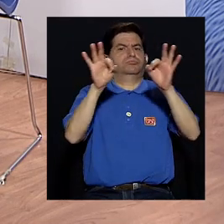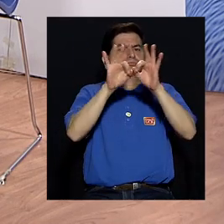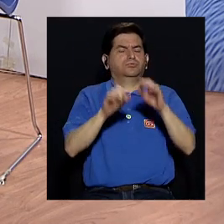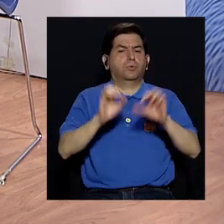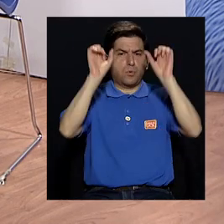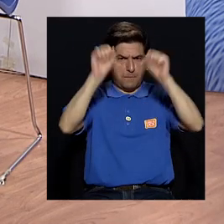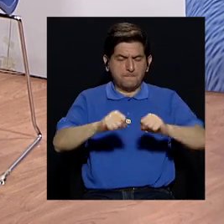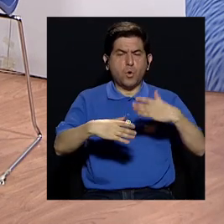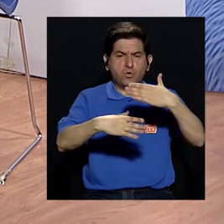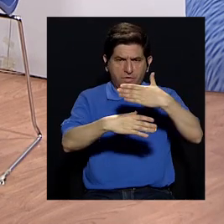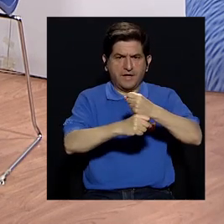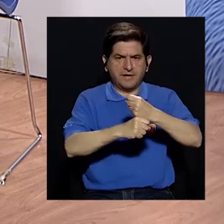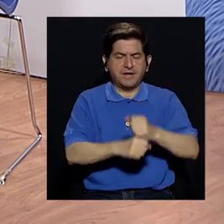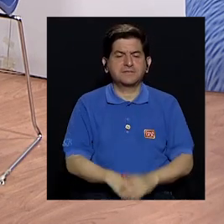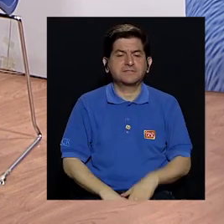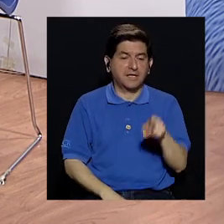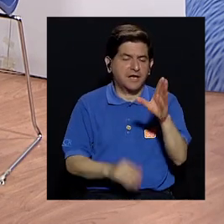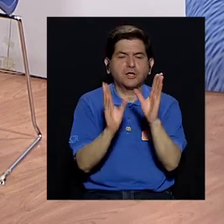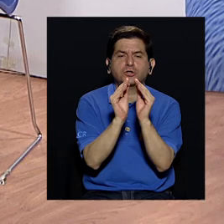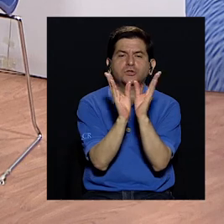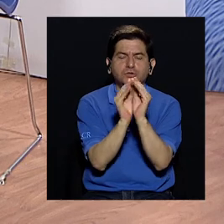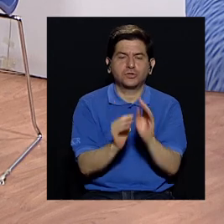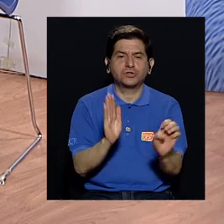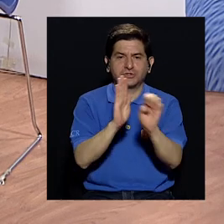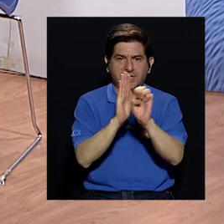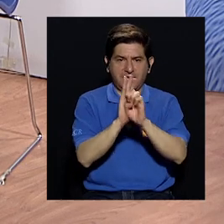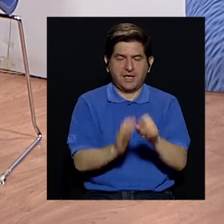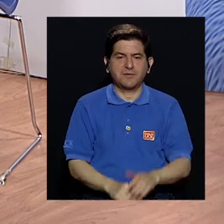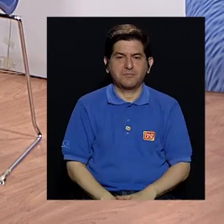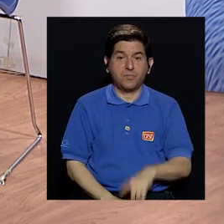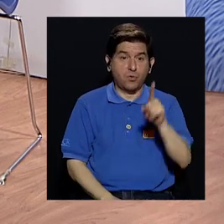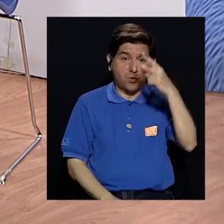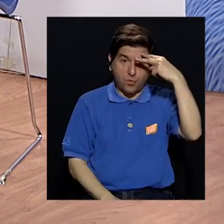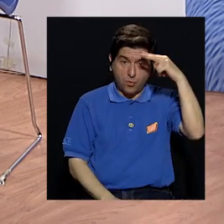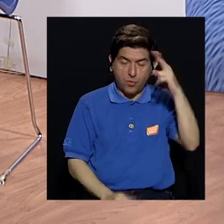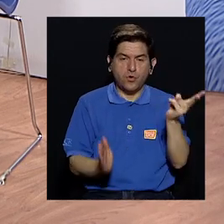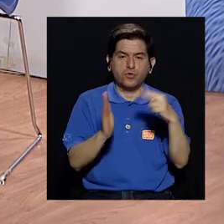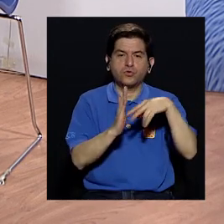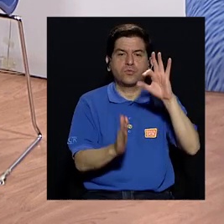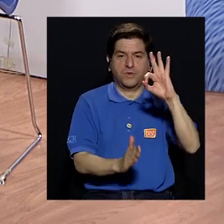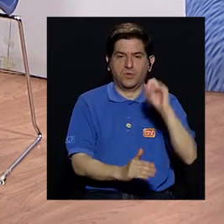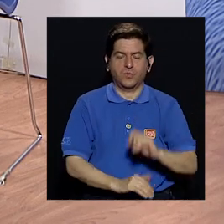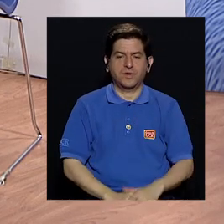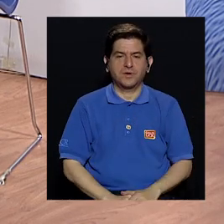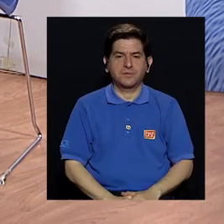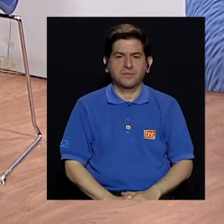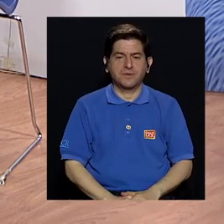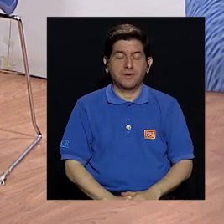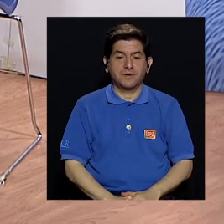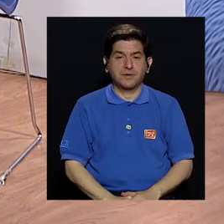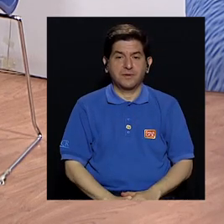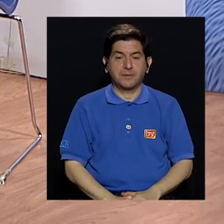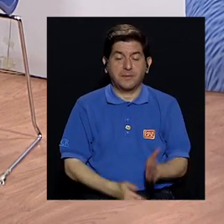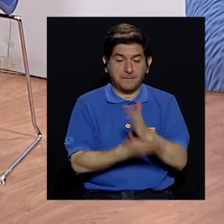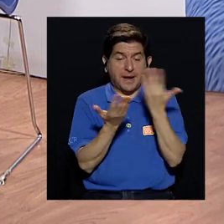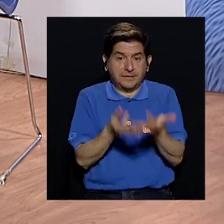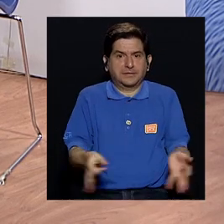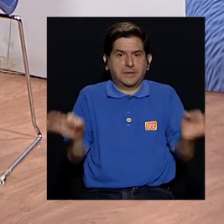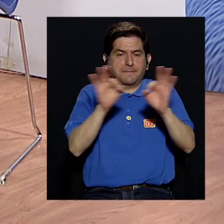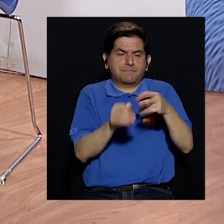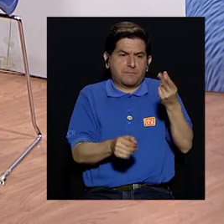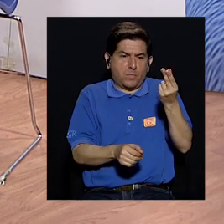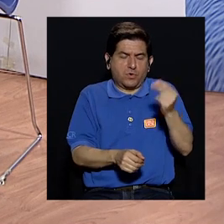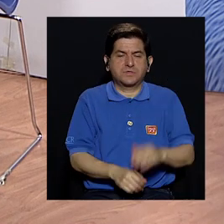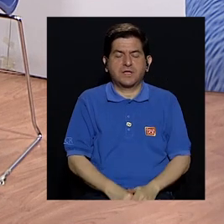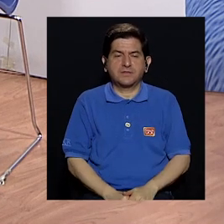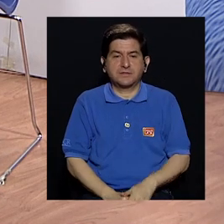a que se puedan hacer los simposios por ejemplo cuando hicimos un en méxico en 2009 la mayor parte de los fondos